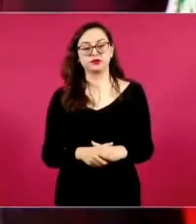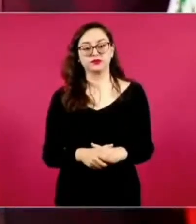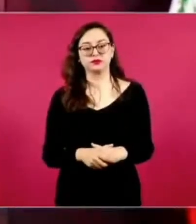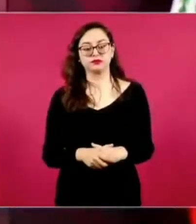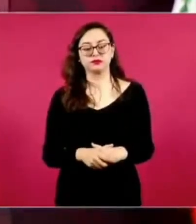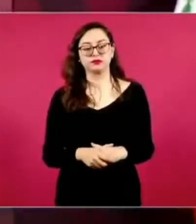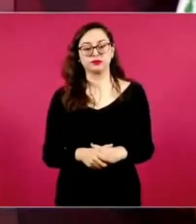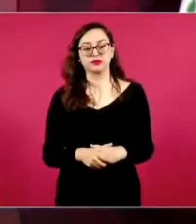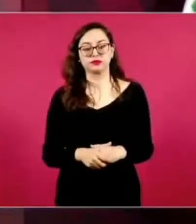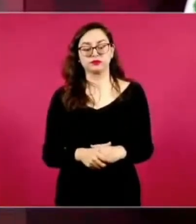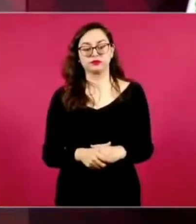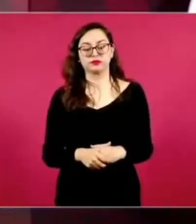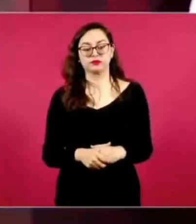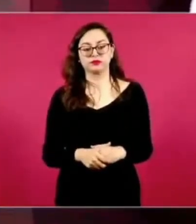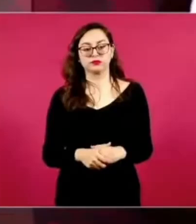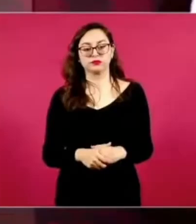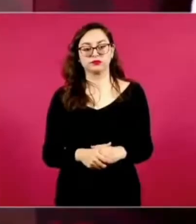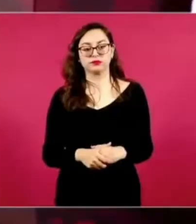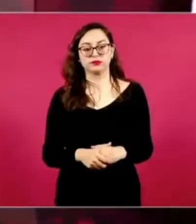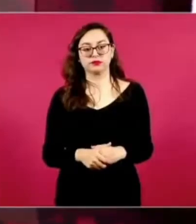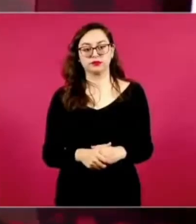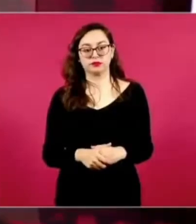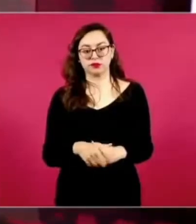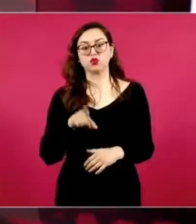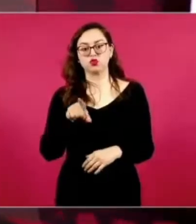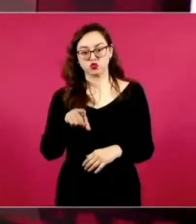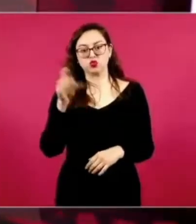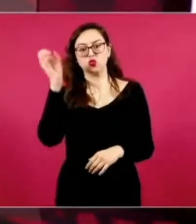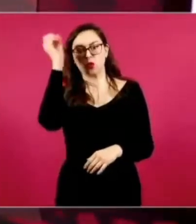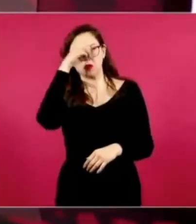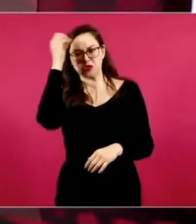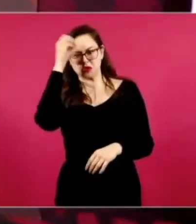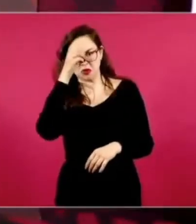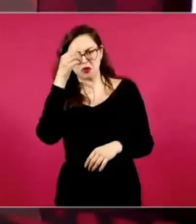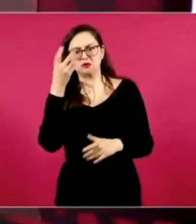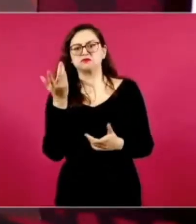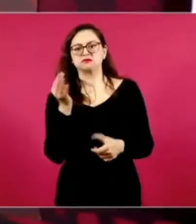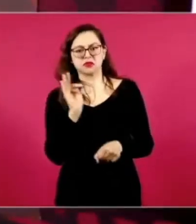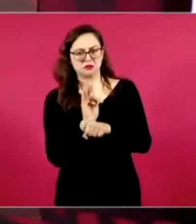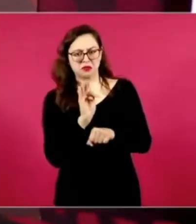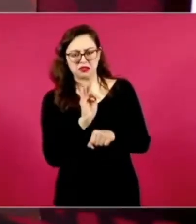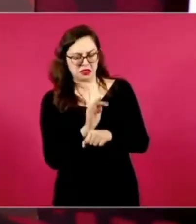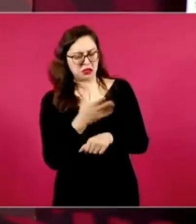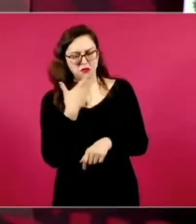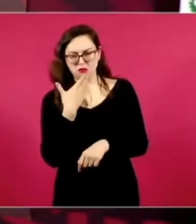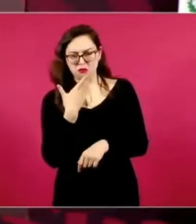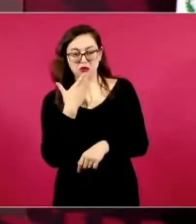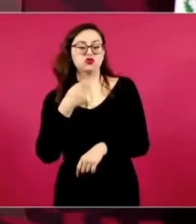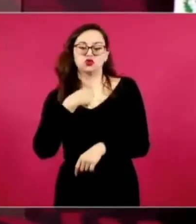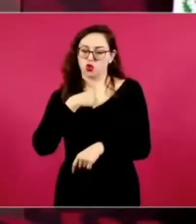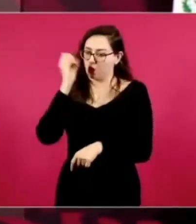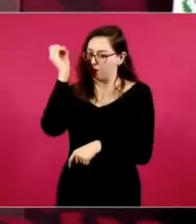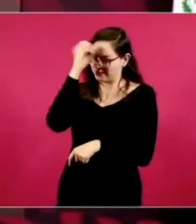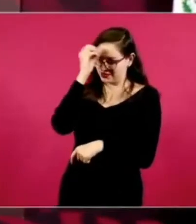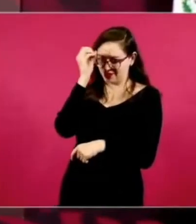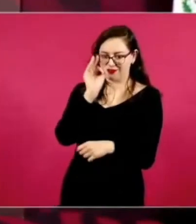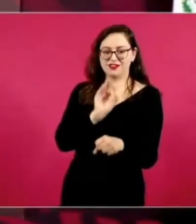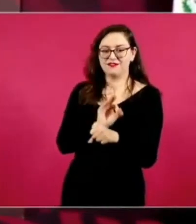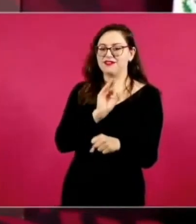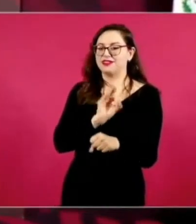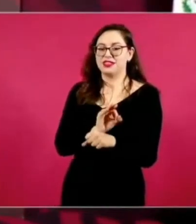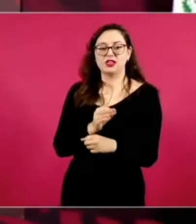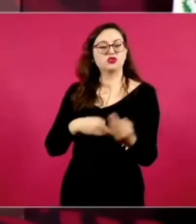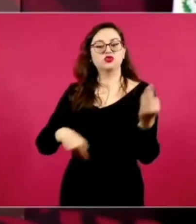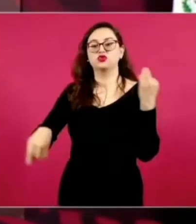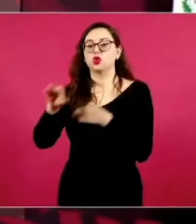bueno que tienes tus posturas, yo las tengo también, todos, ¿sí? Y